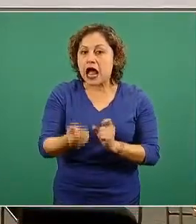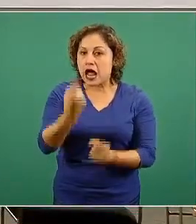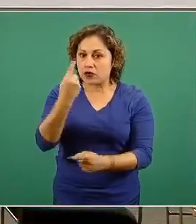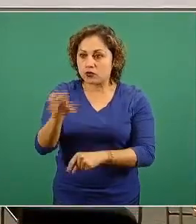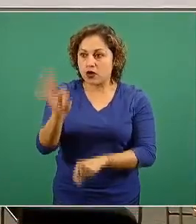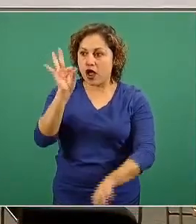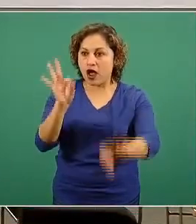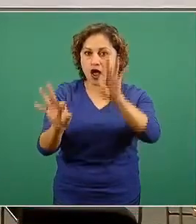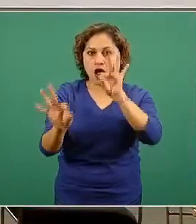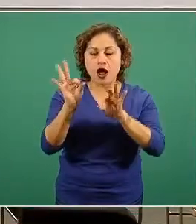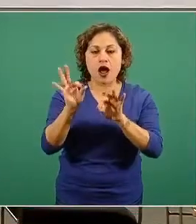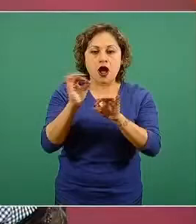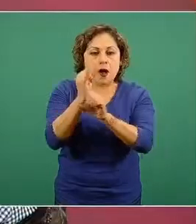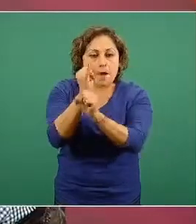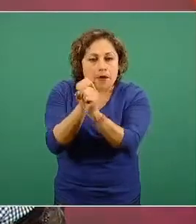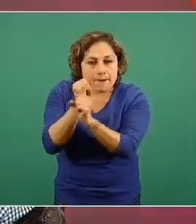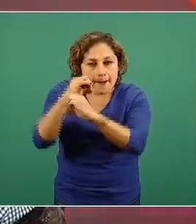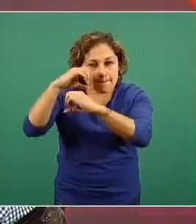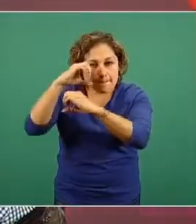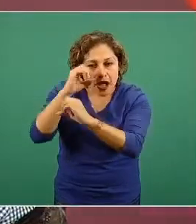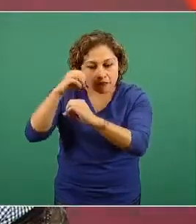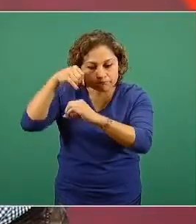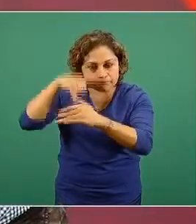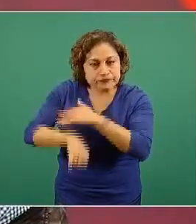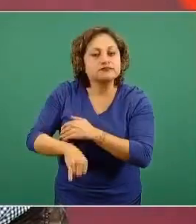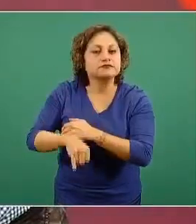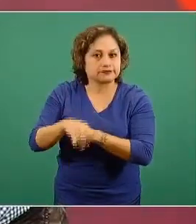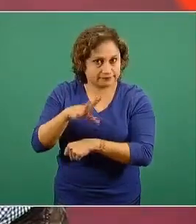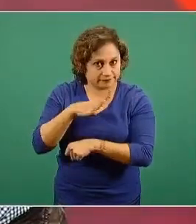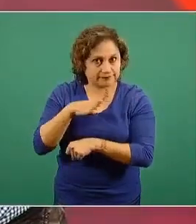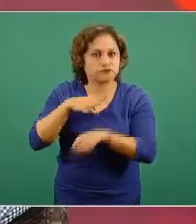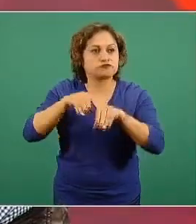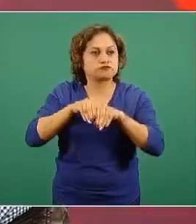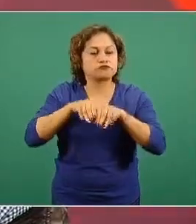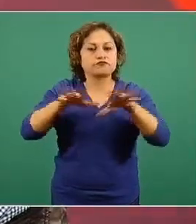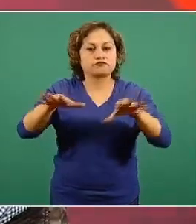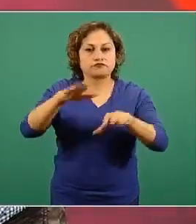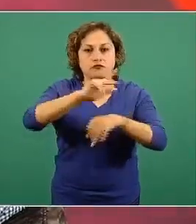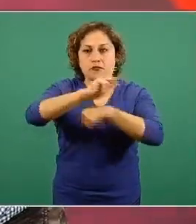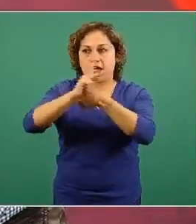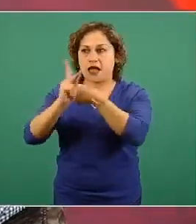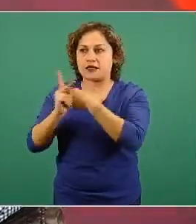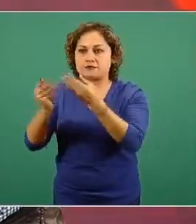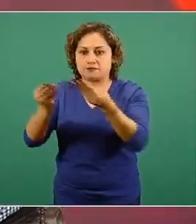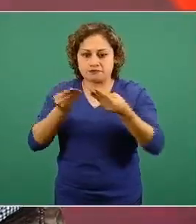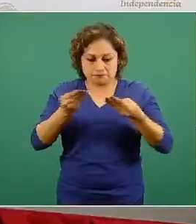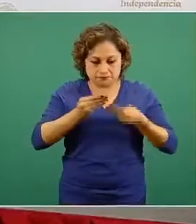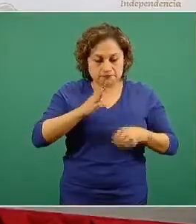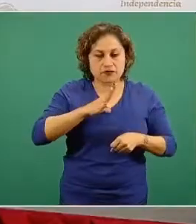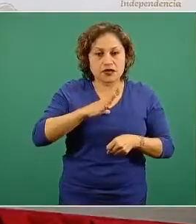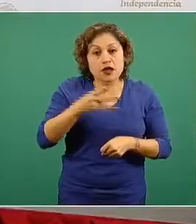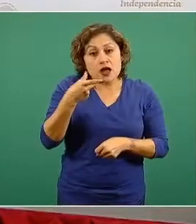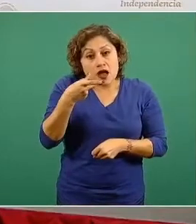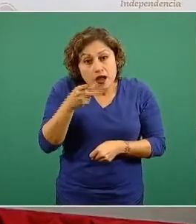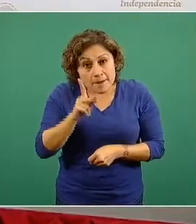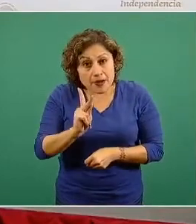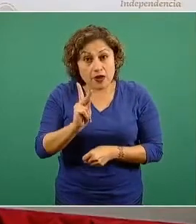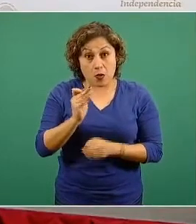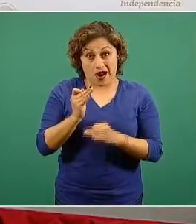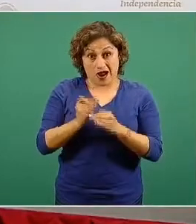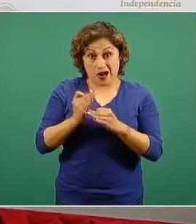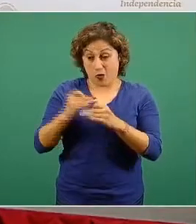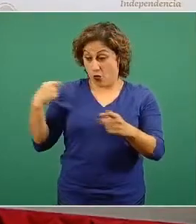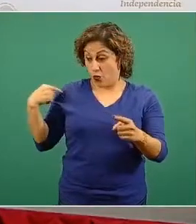este enfoque. Esta es la última y digamos una de las más importantes, pero hasta el momento no ha encontrado que esta variante